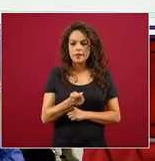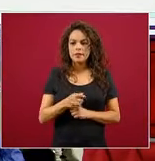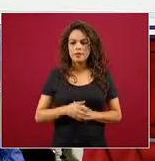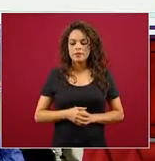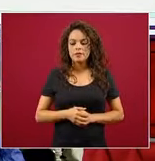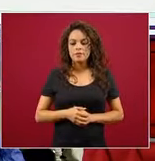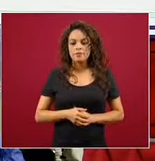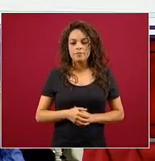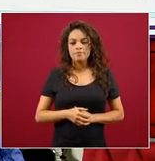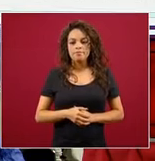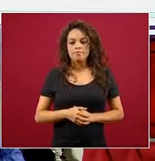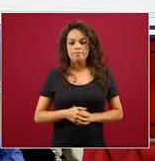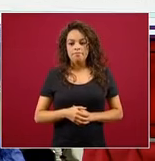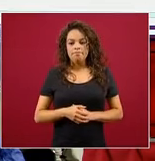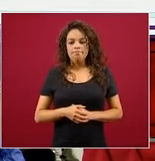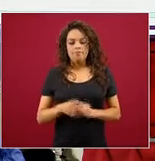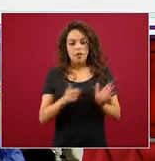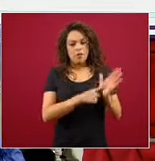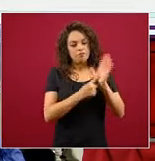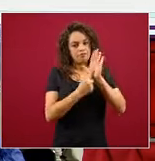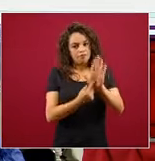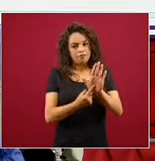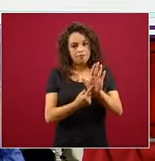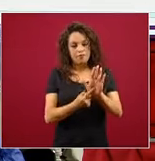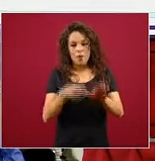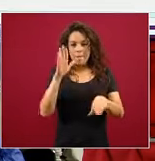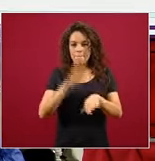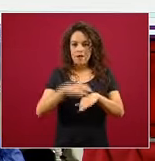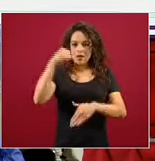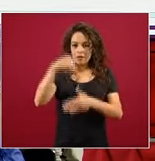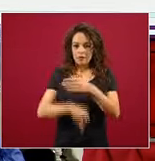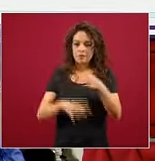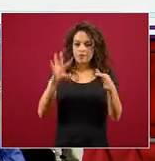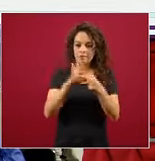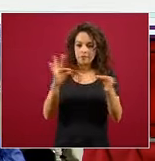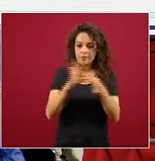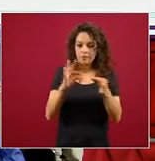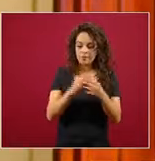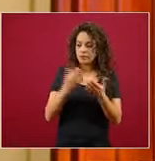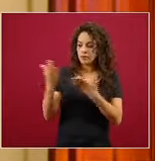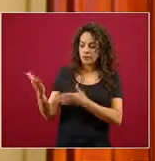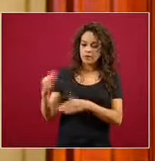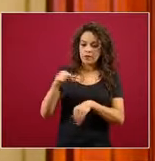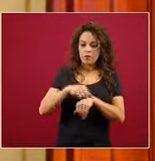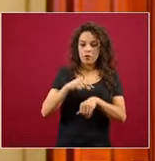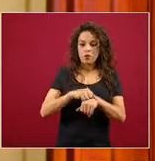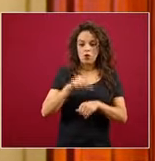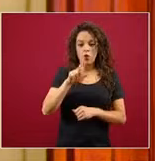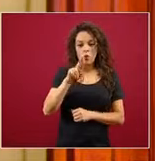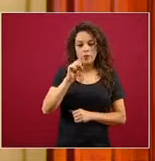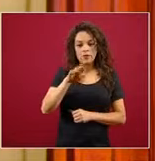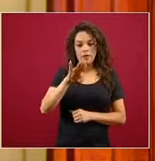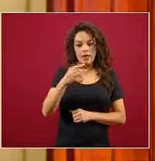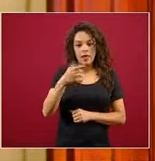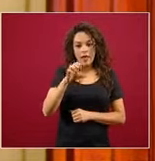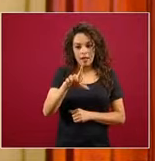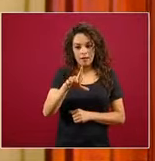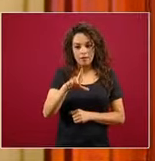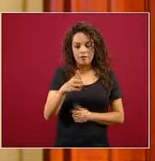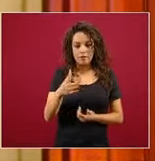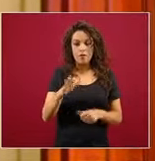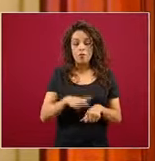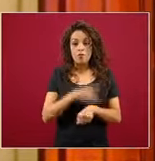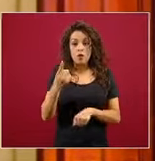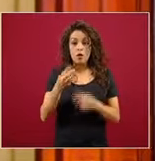coordinar y presentar un poco de manera más extensa al doctor Luis Miguel Gutiérrez, quien ha sido una pieza clave también para la parte